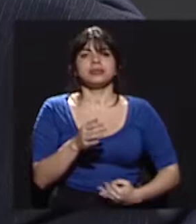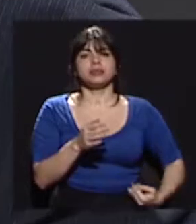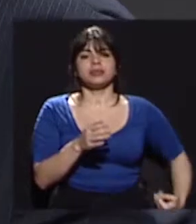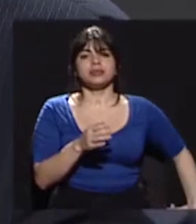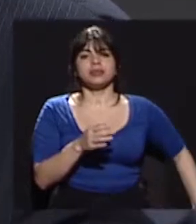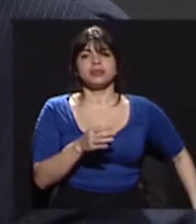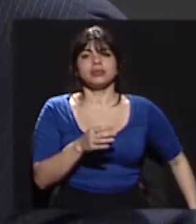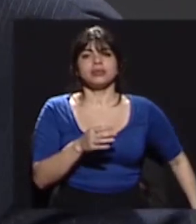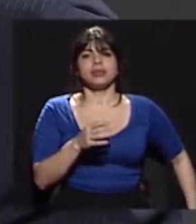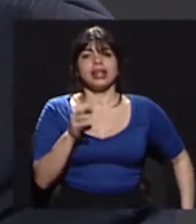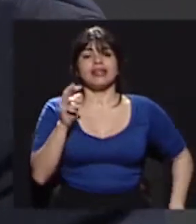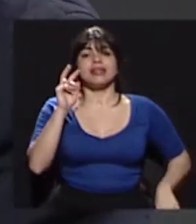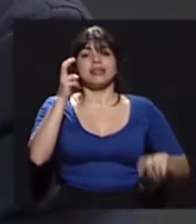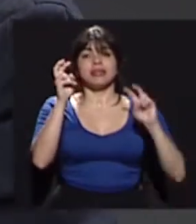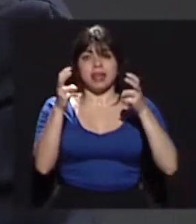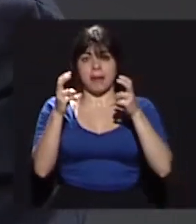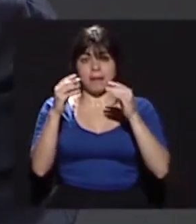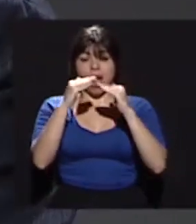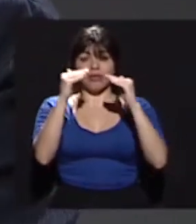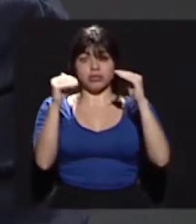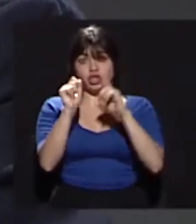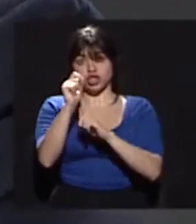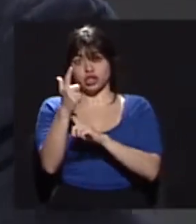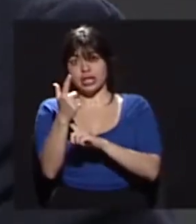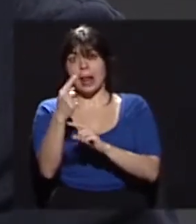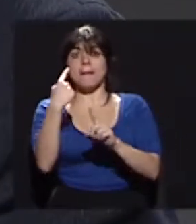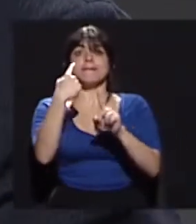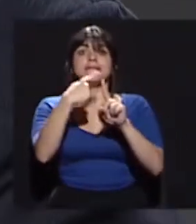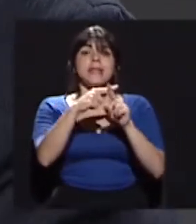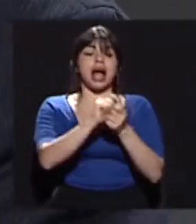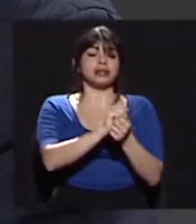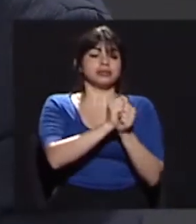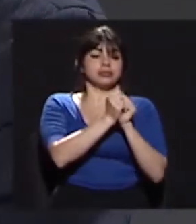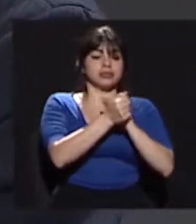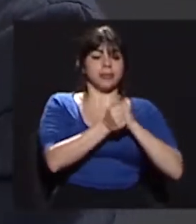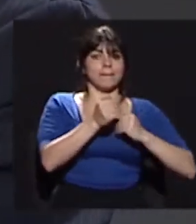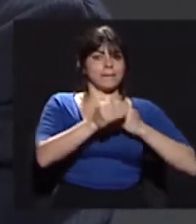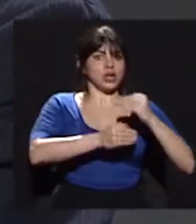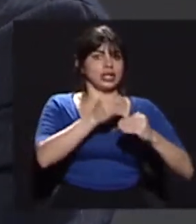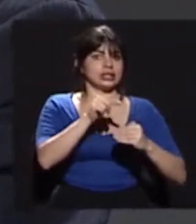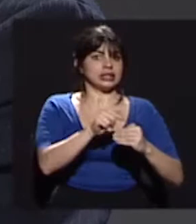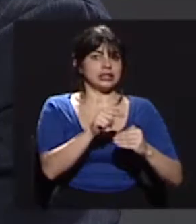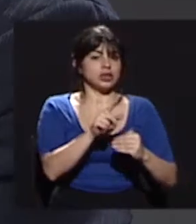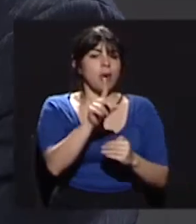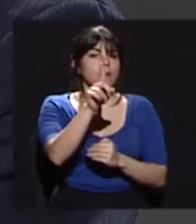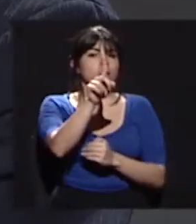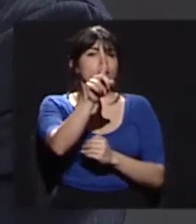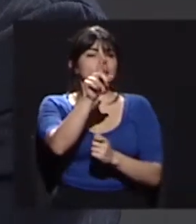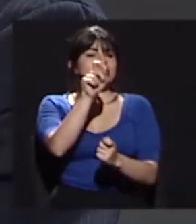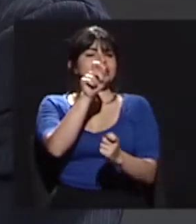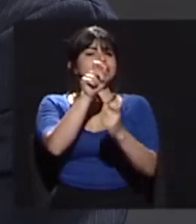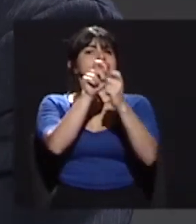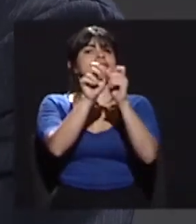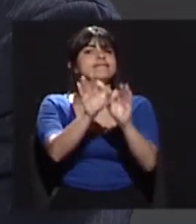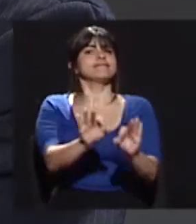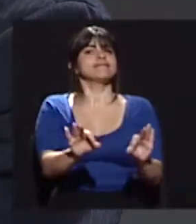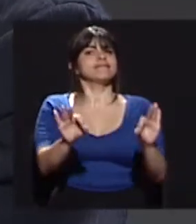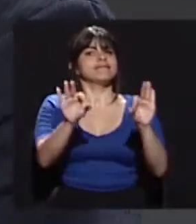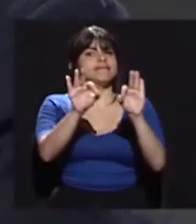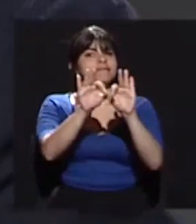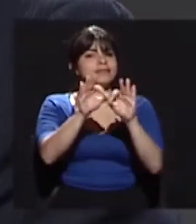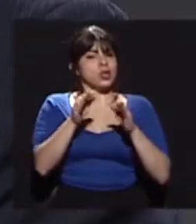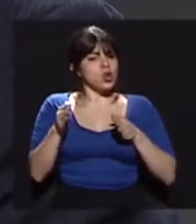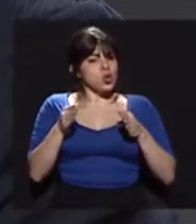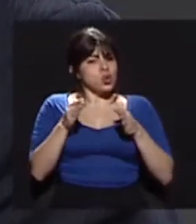el tema de la desigualdad social y esta reforma procesal como uno de los hitos fundamentales en esa